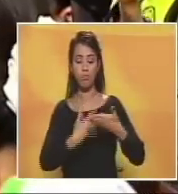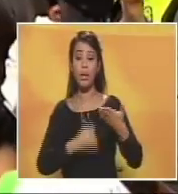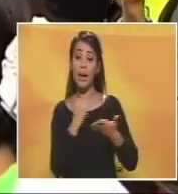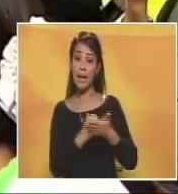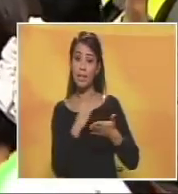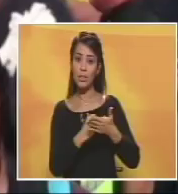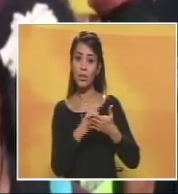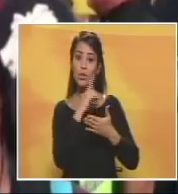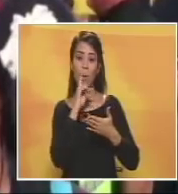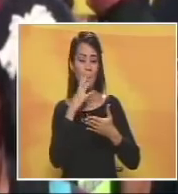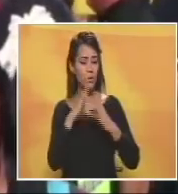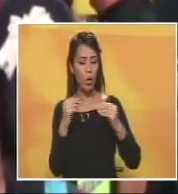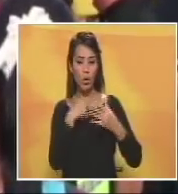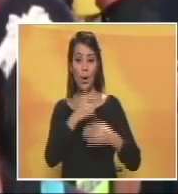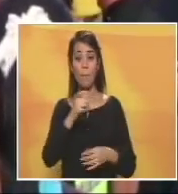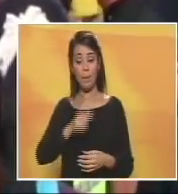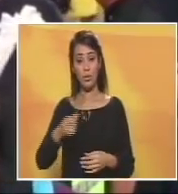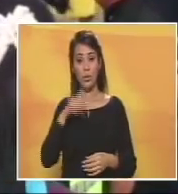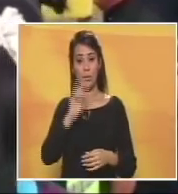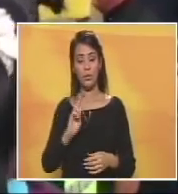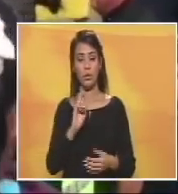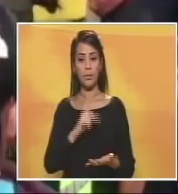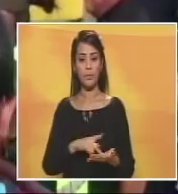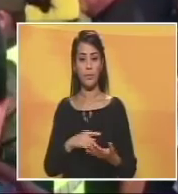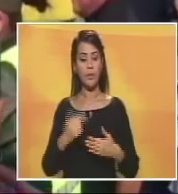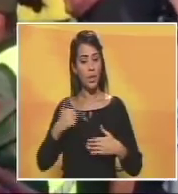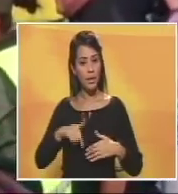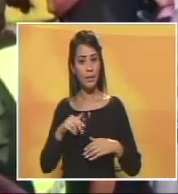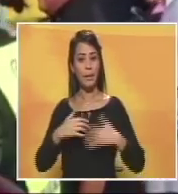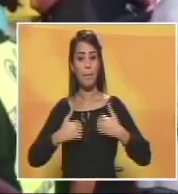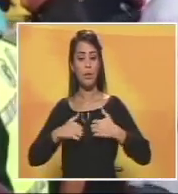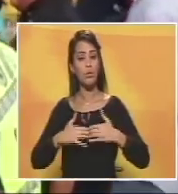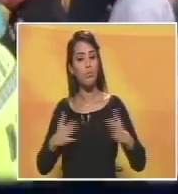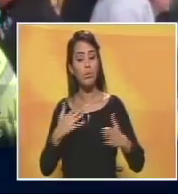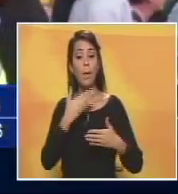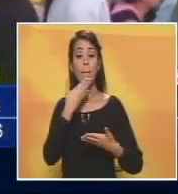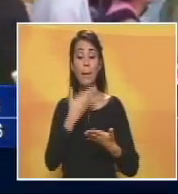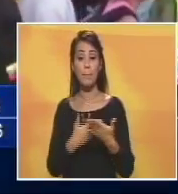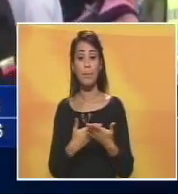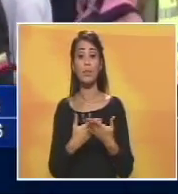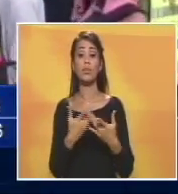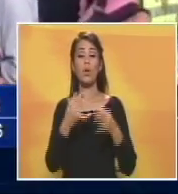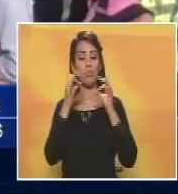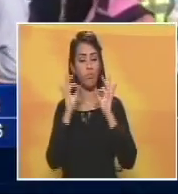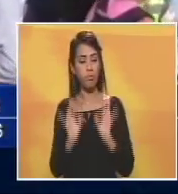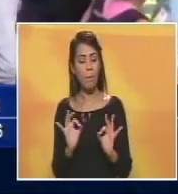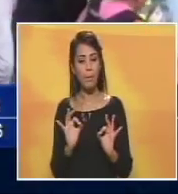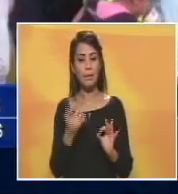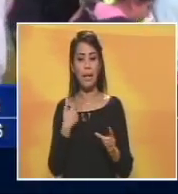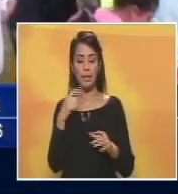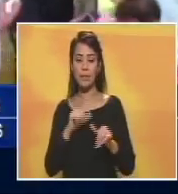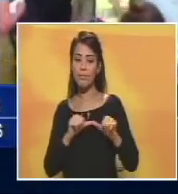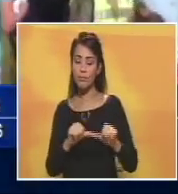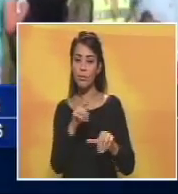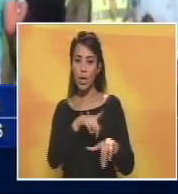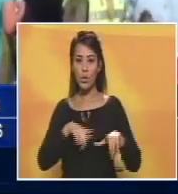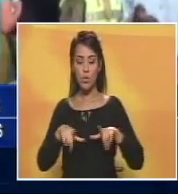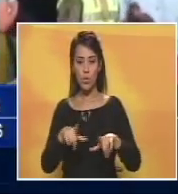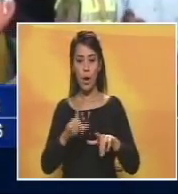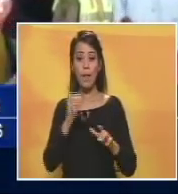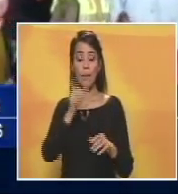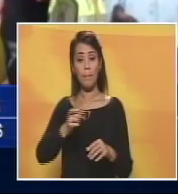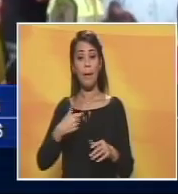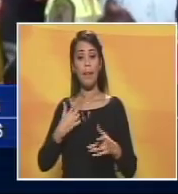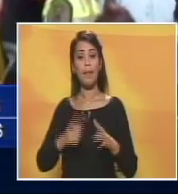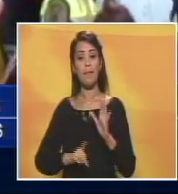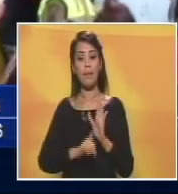inmigrantes. Precisamente este miércoles se abrió nuevamente la posibilidad de acceder al permiso especial de permanencia, documento que permite a venezolanos desarrollar cualquier